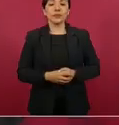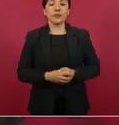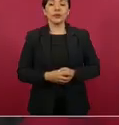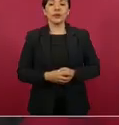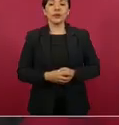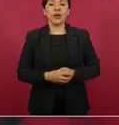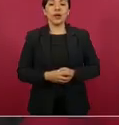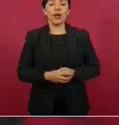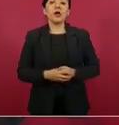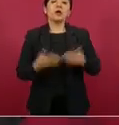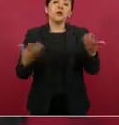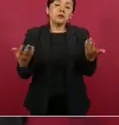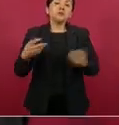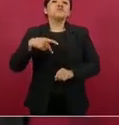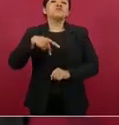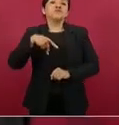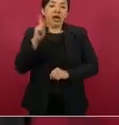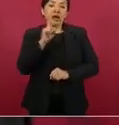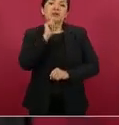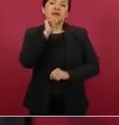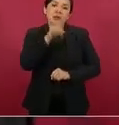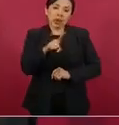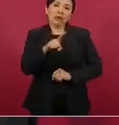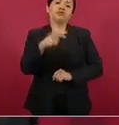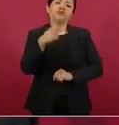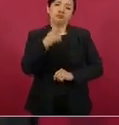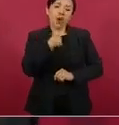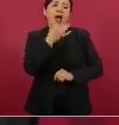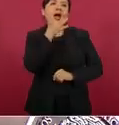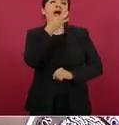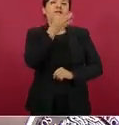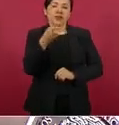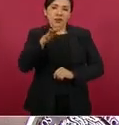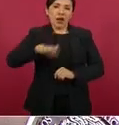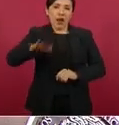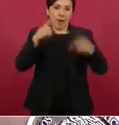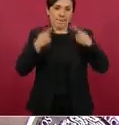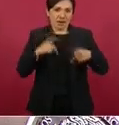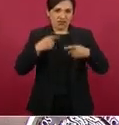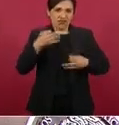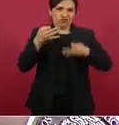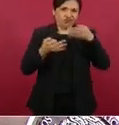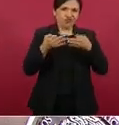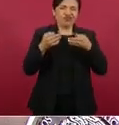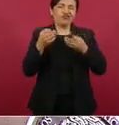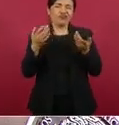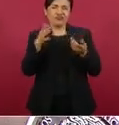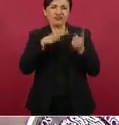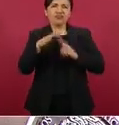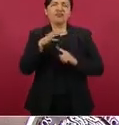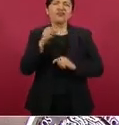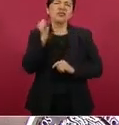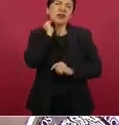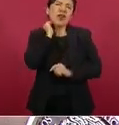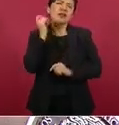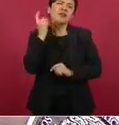Pero también les digo a los legisladores que lo piensen,